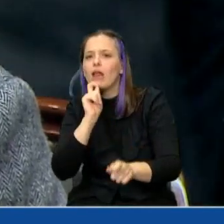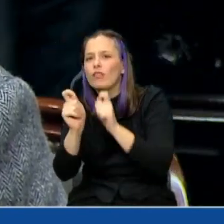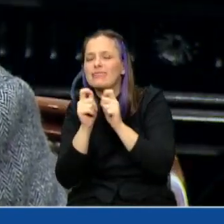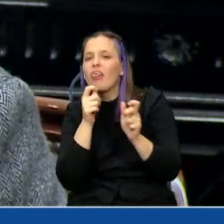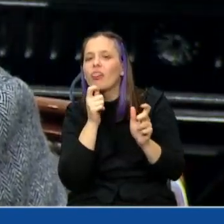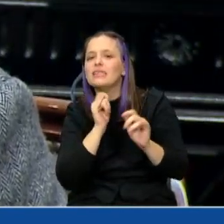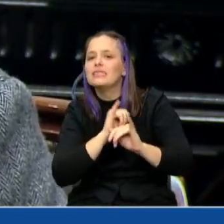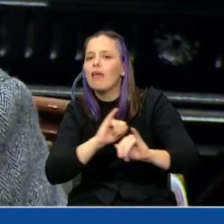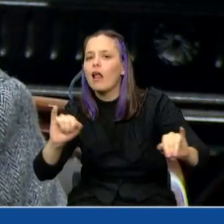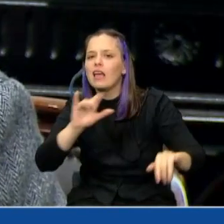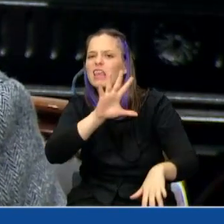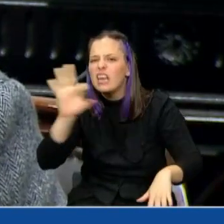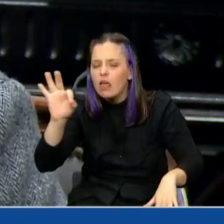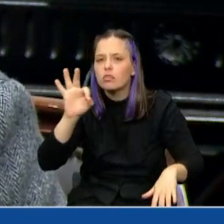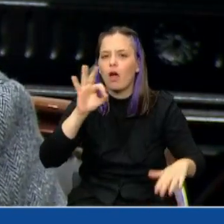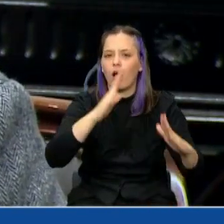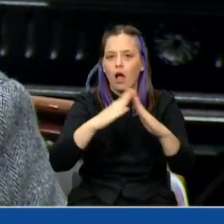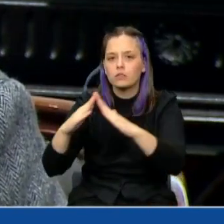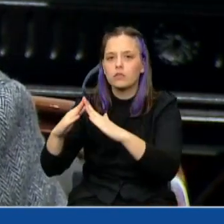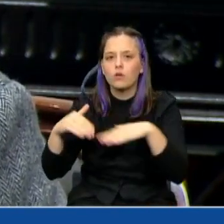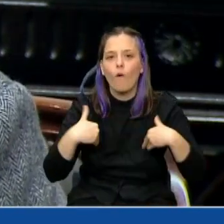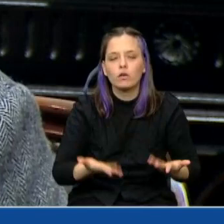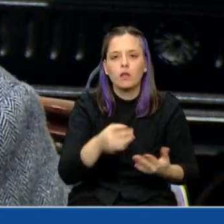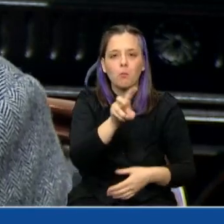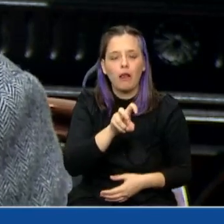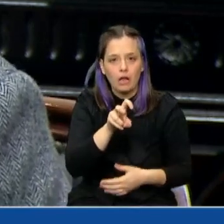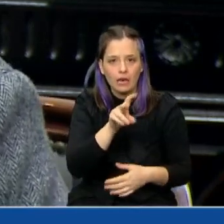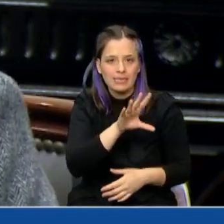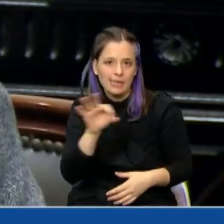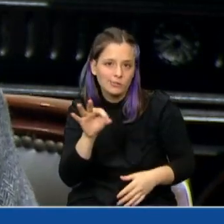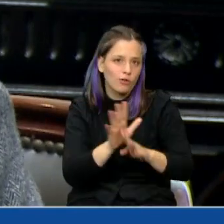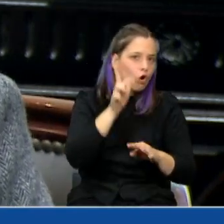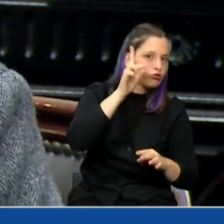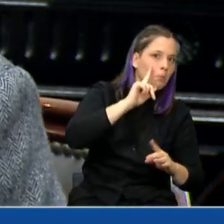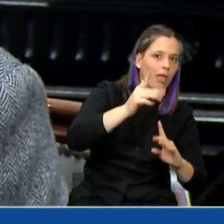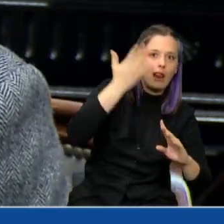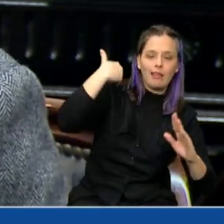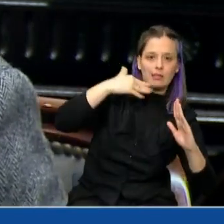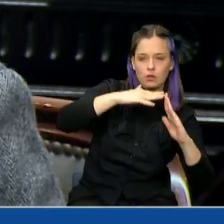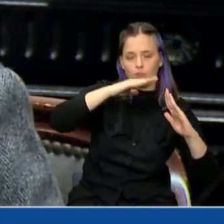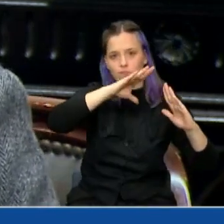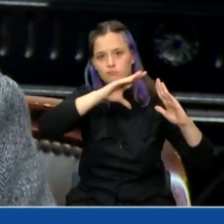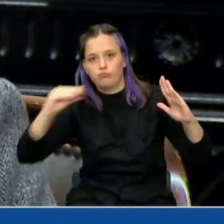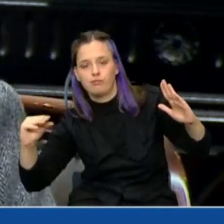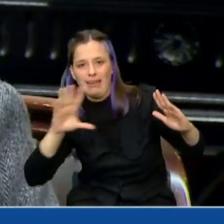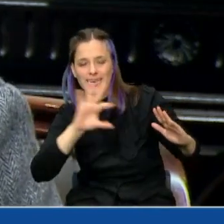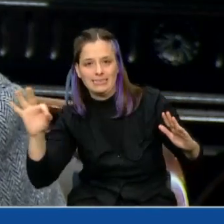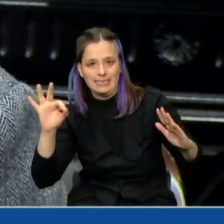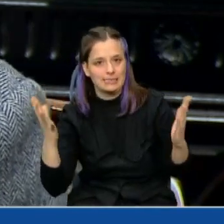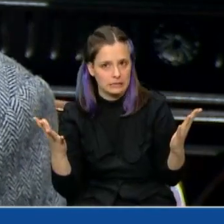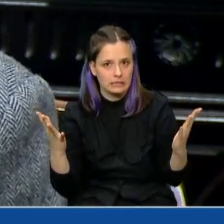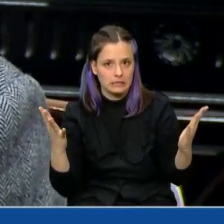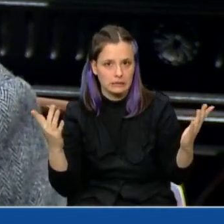que hoy en día están ofrecidas para alquiler en la ciudad de Buenos Aires. Bueno, esto habla a las